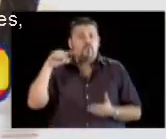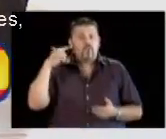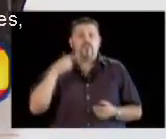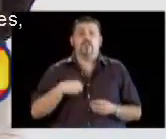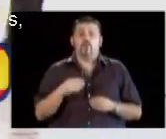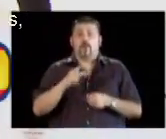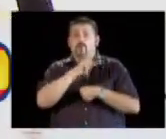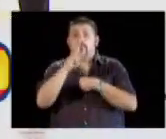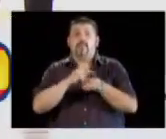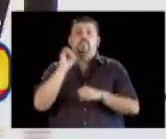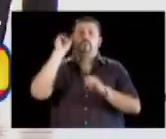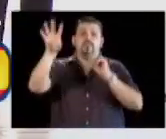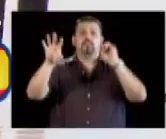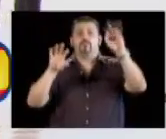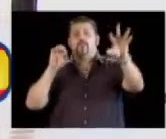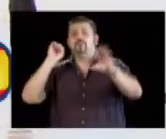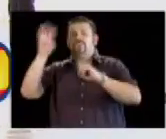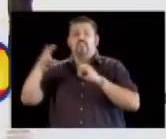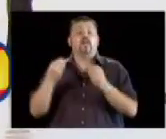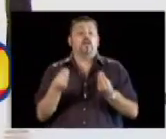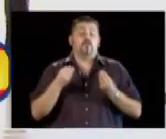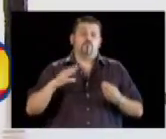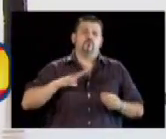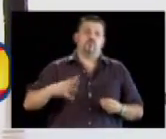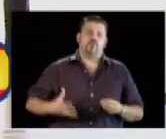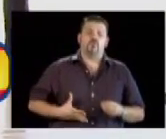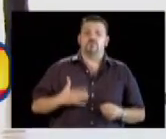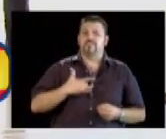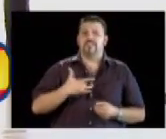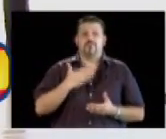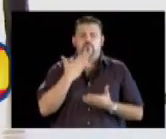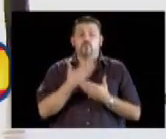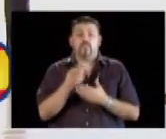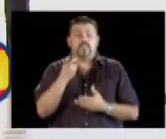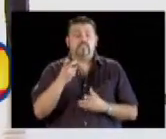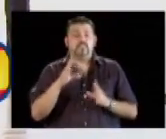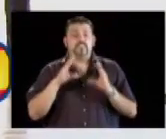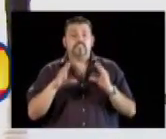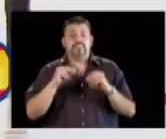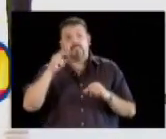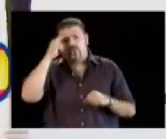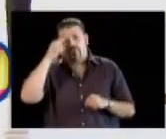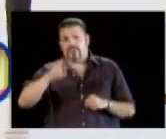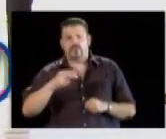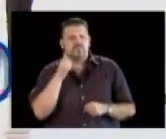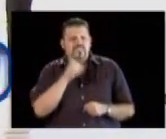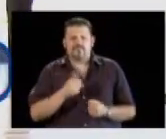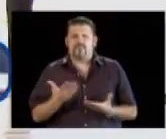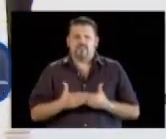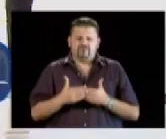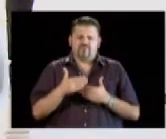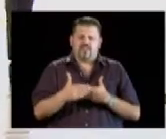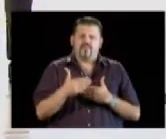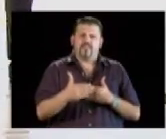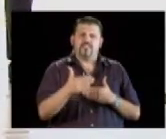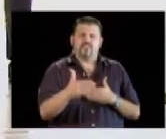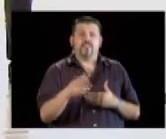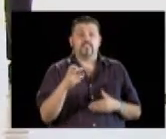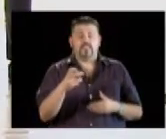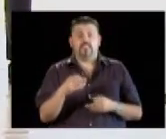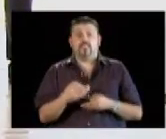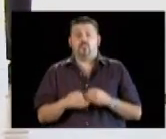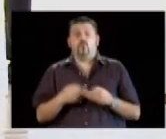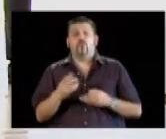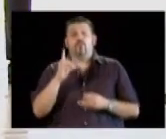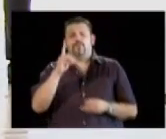todos los países con mucho orgullo. Es un producto que se diseñó en México y que ha crecido a base de los distribuidores de México.